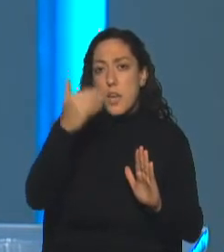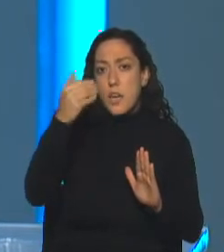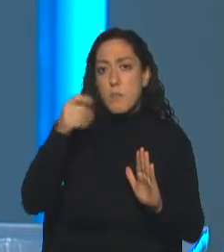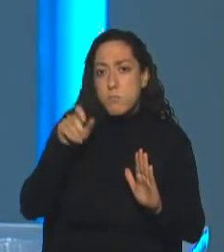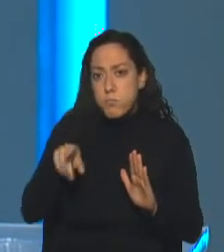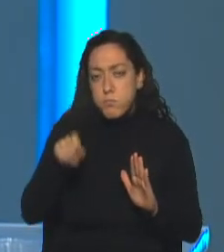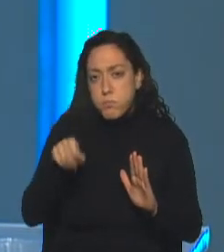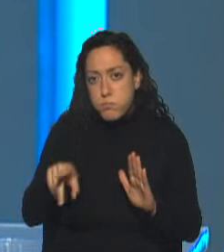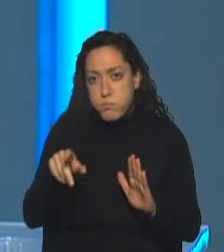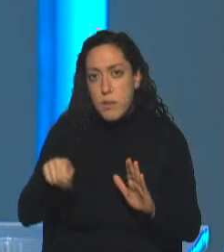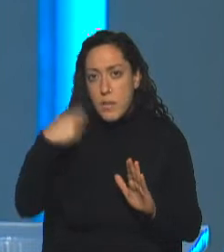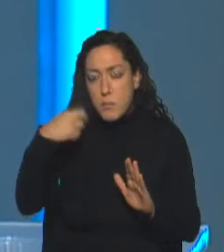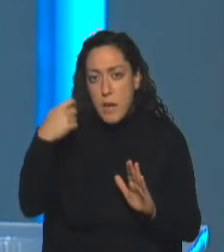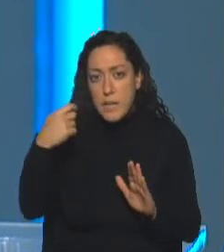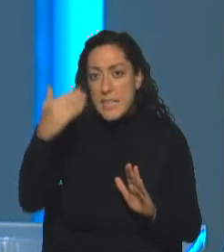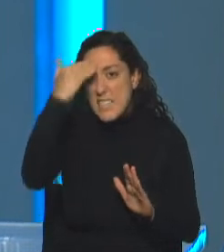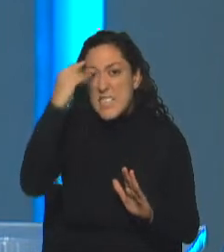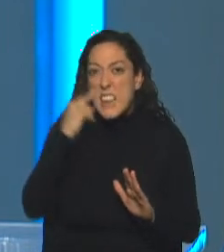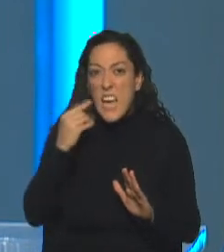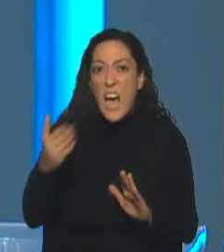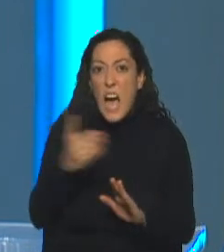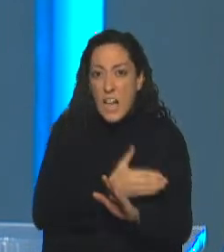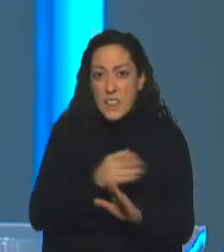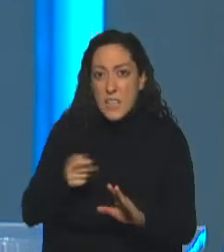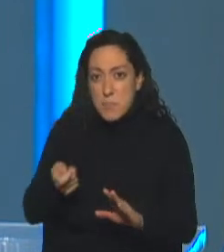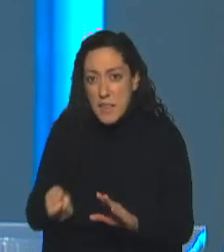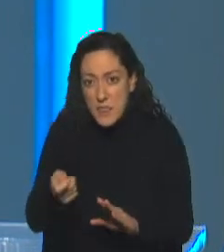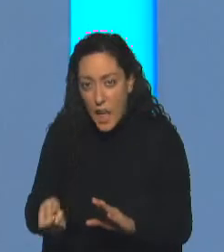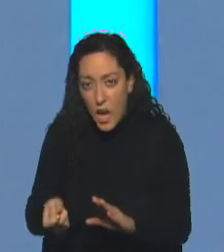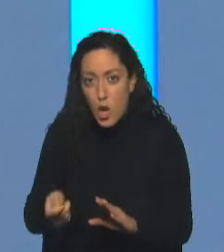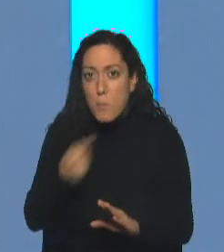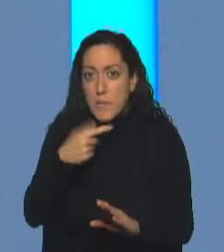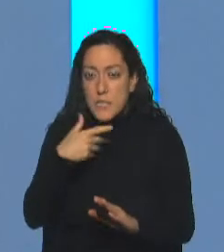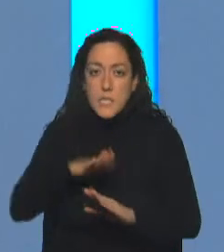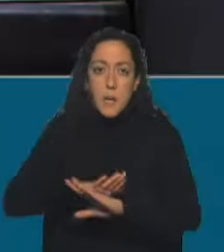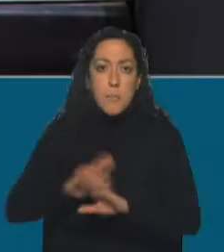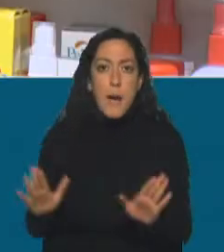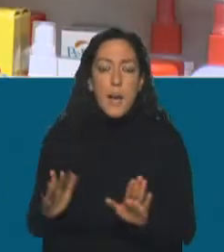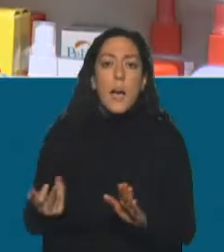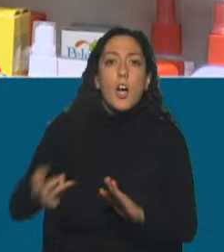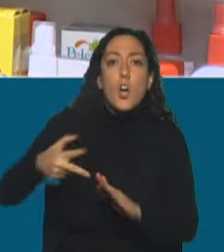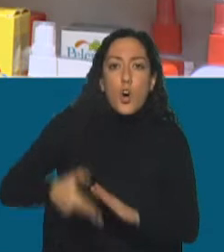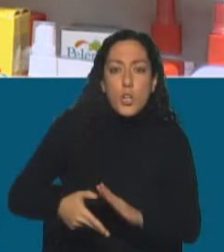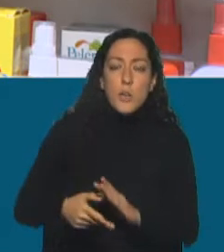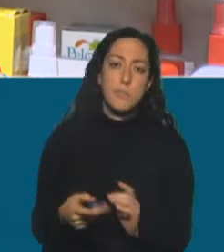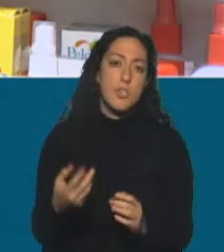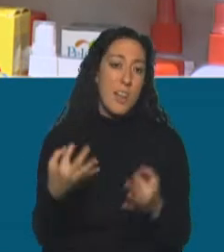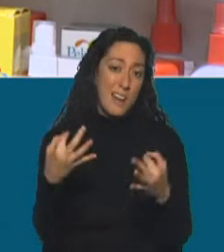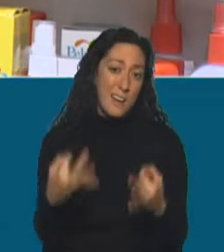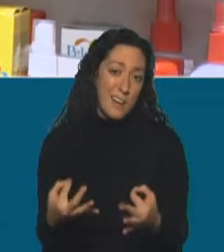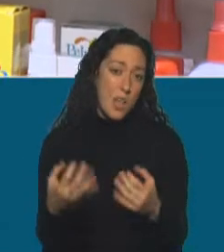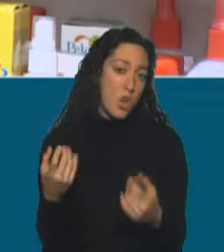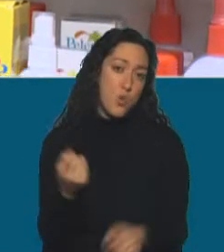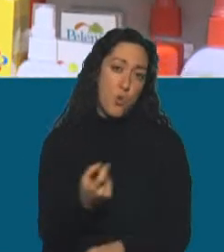antes de faenarlos bueno en todas maneras no siempre pase y además de todas maneras